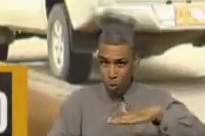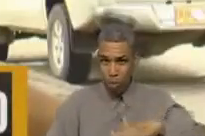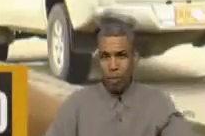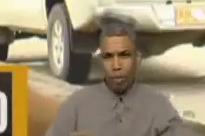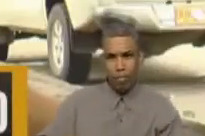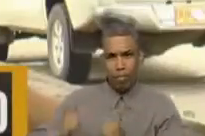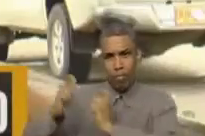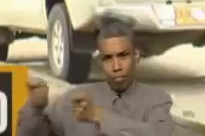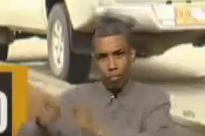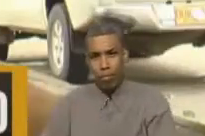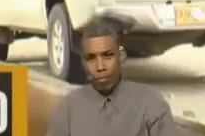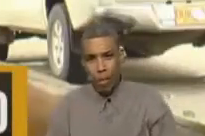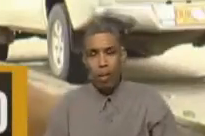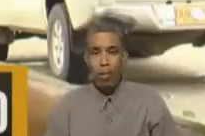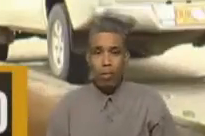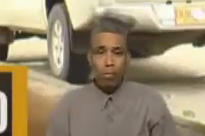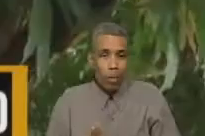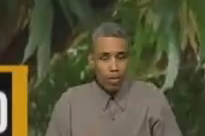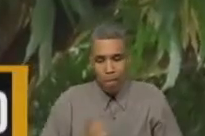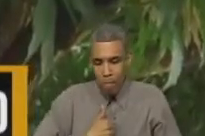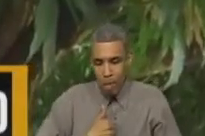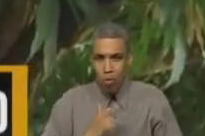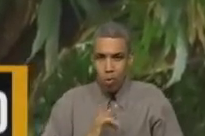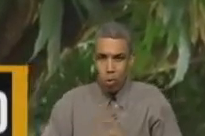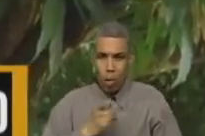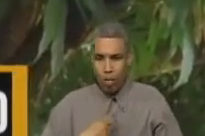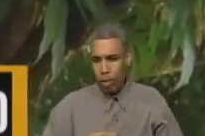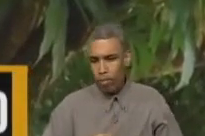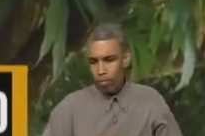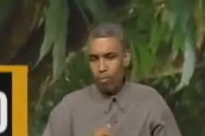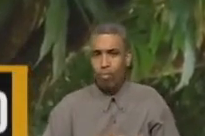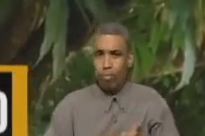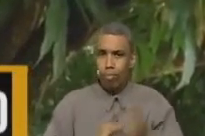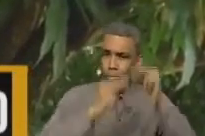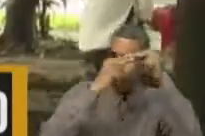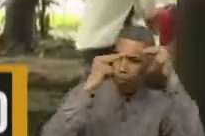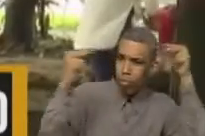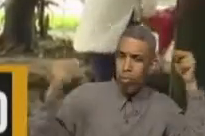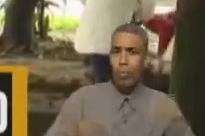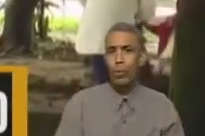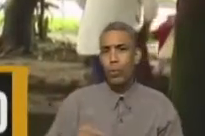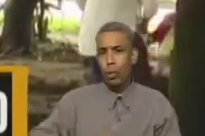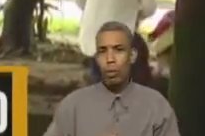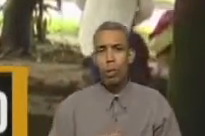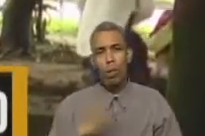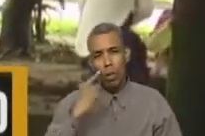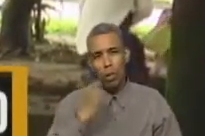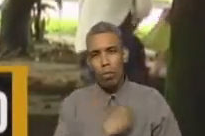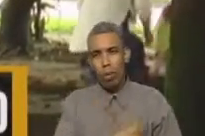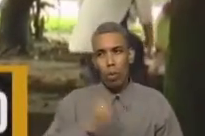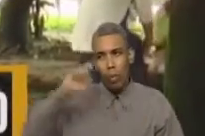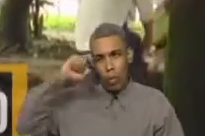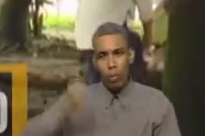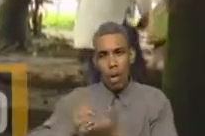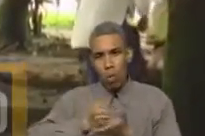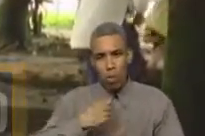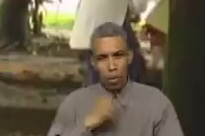a hacer la reposición para mantener el servicio. El consorcio ha hecho un llamado a las autoridades a tomar cartas en tan delicado